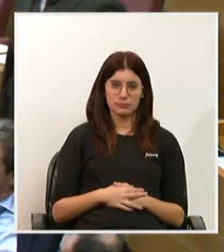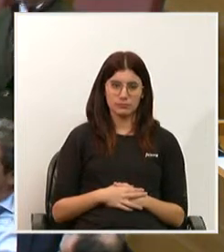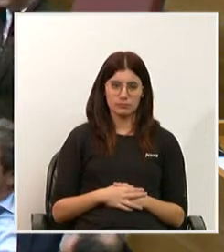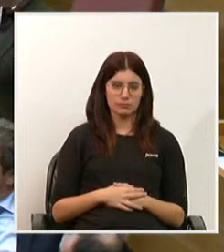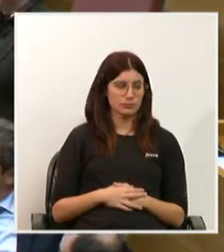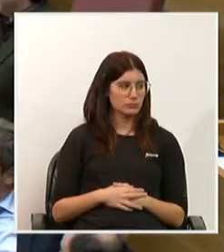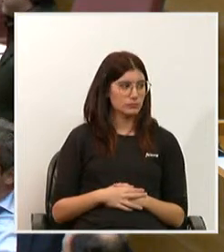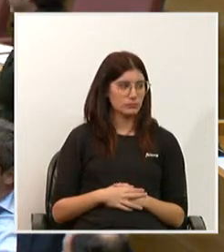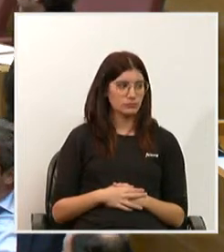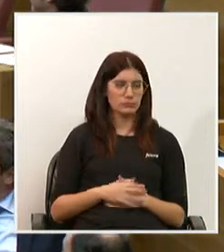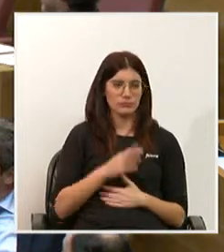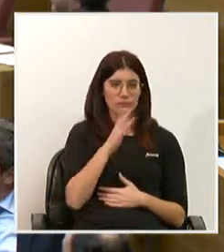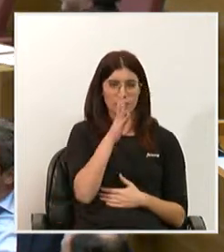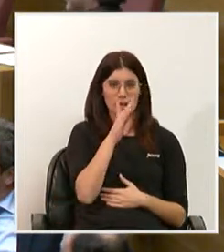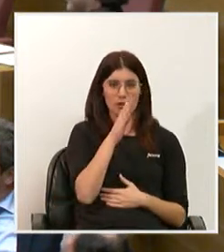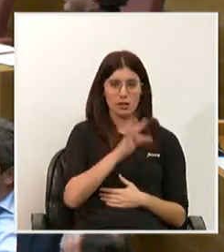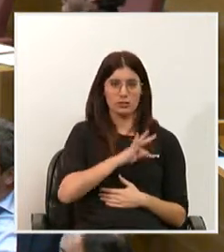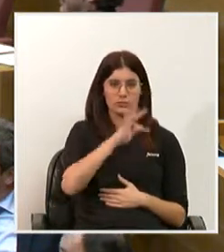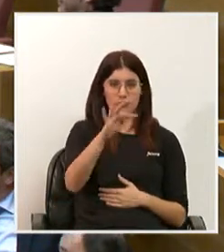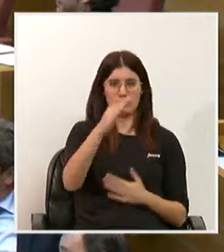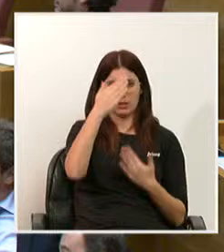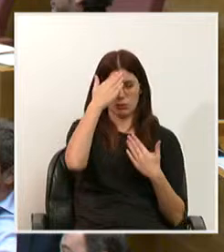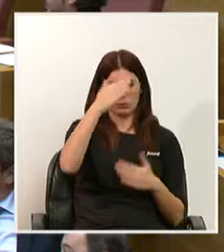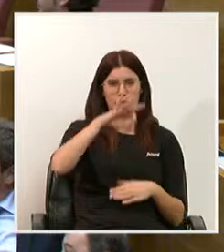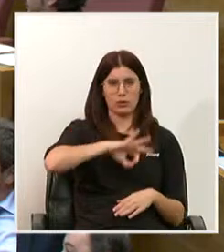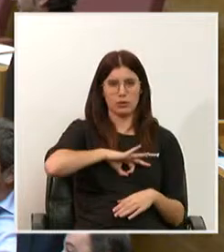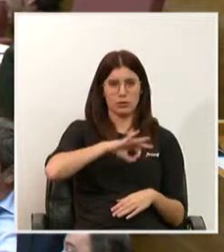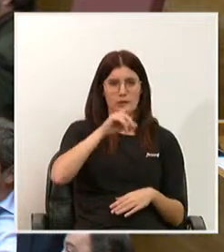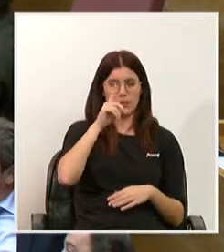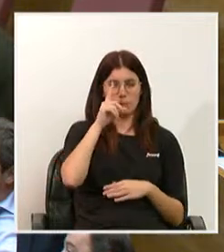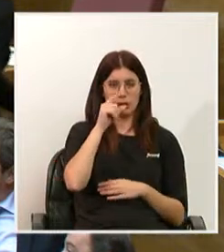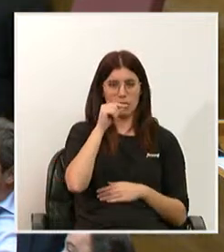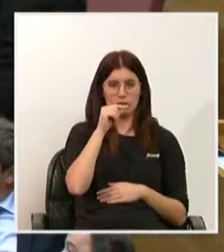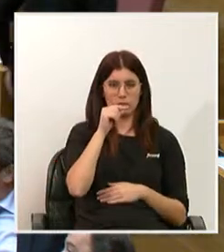consc la palabra elre diputado